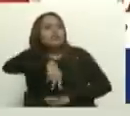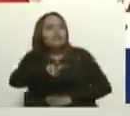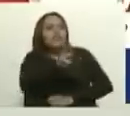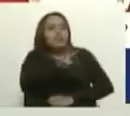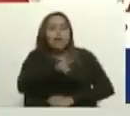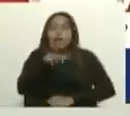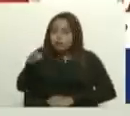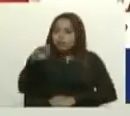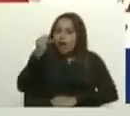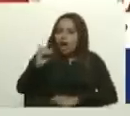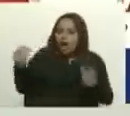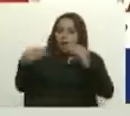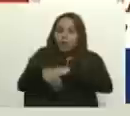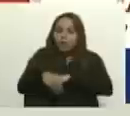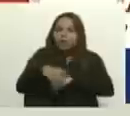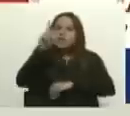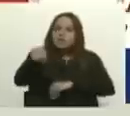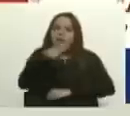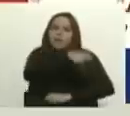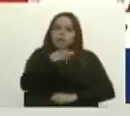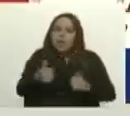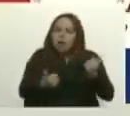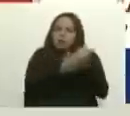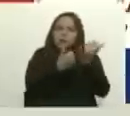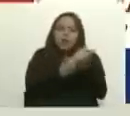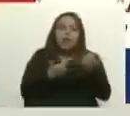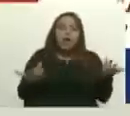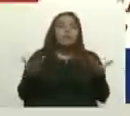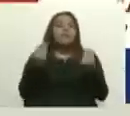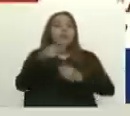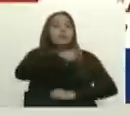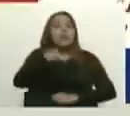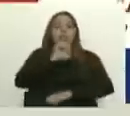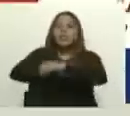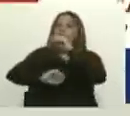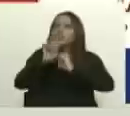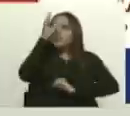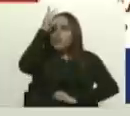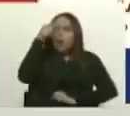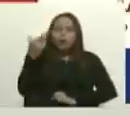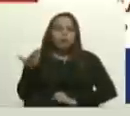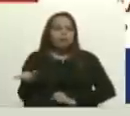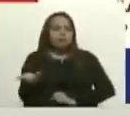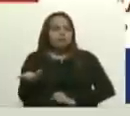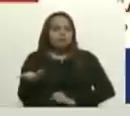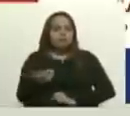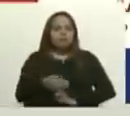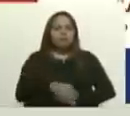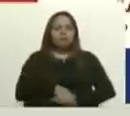y sus dirigentes hicieron. Mire, ayer había gente defendiendo a Donald Trump,